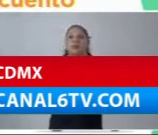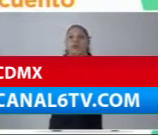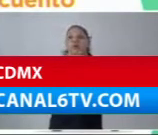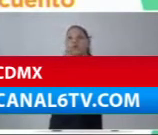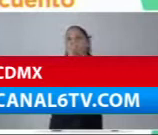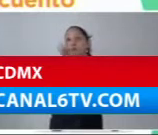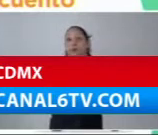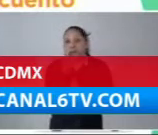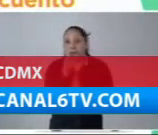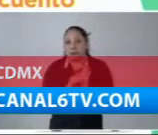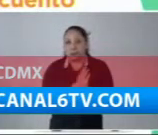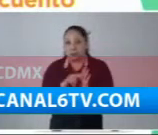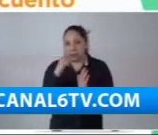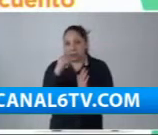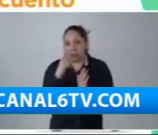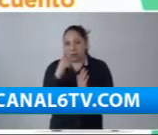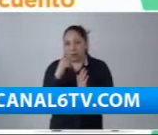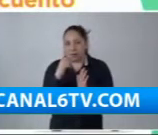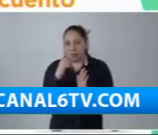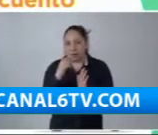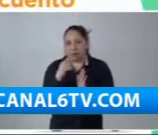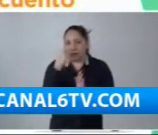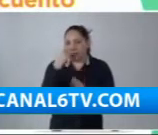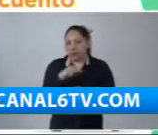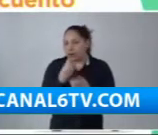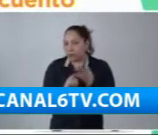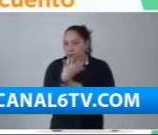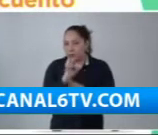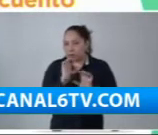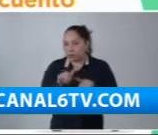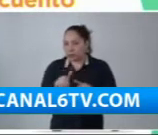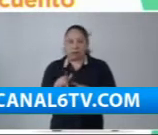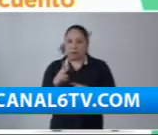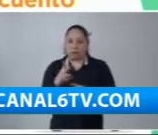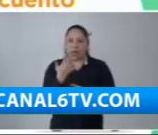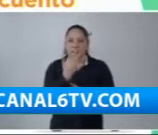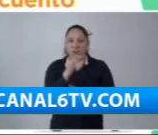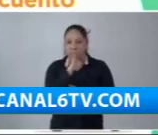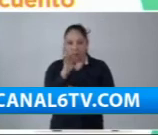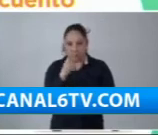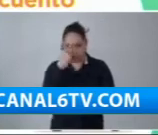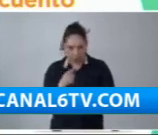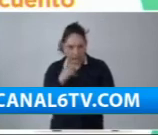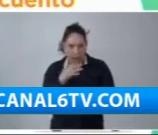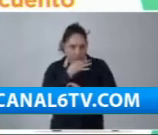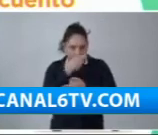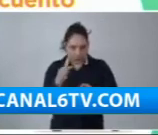con toallitas desinfectantes, guantes ciclistas y cubrebocas. Reportó para Canal 6, Fernando Landeros.